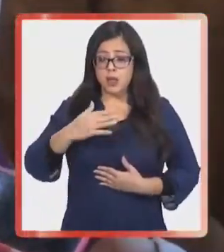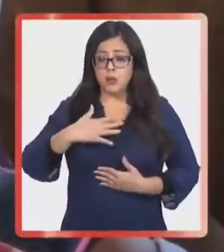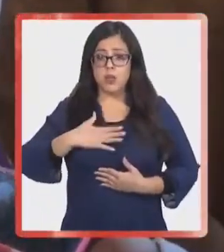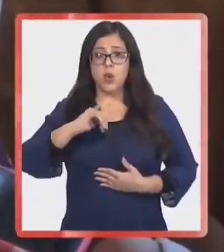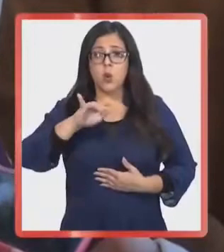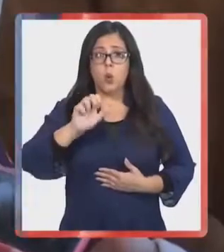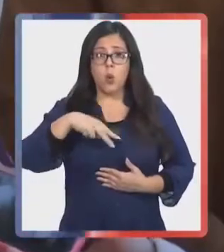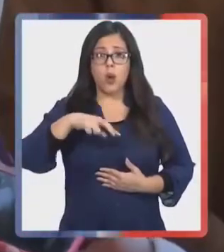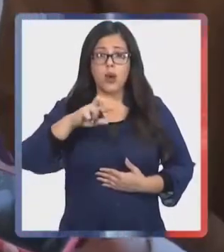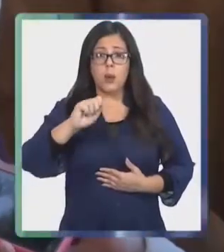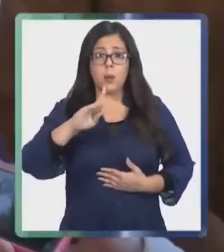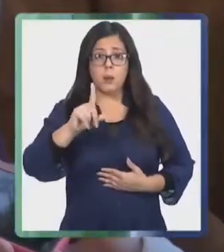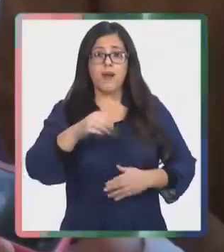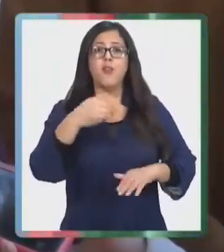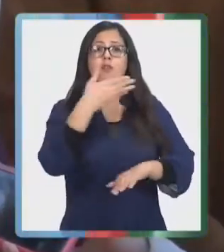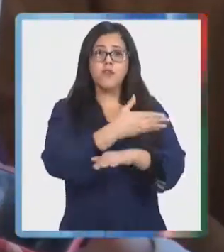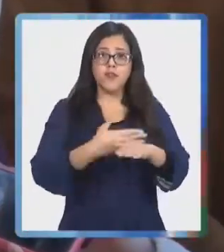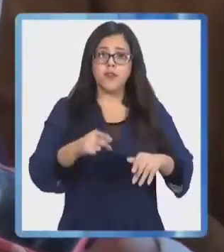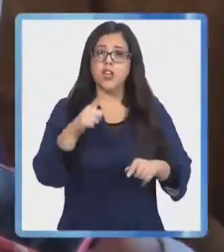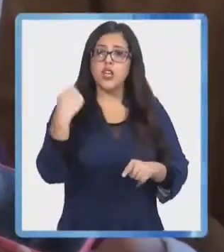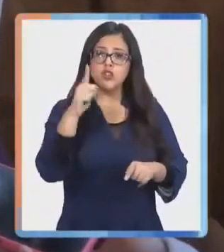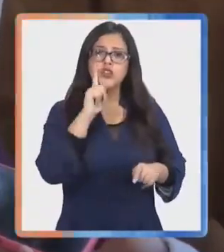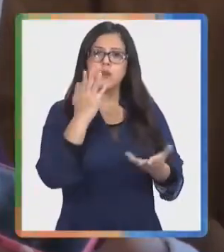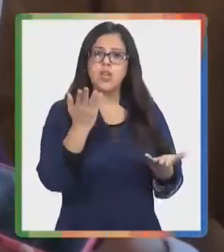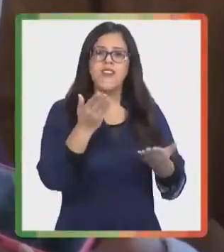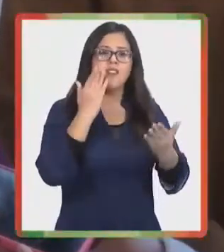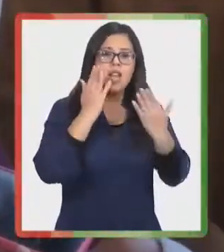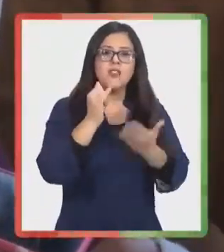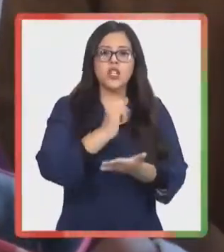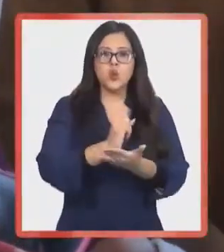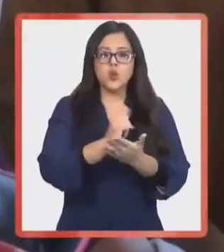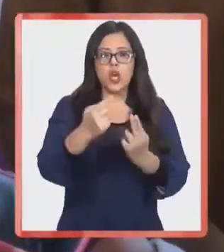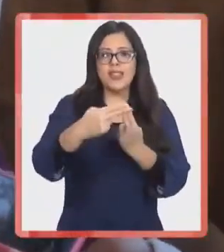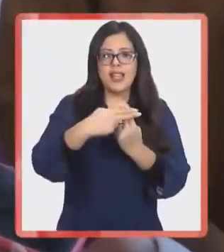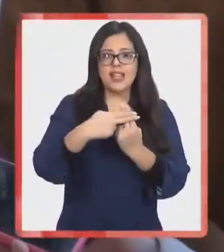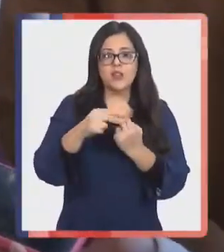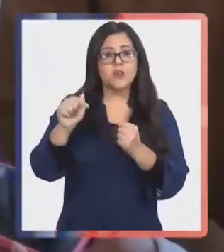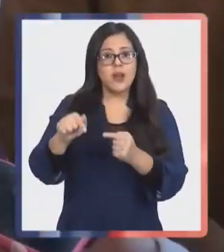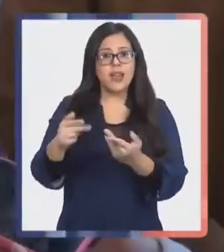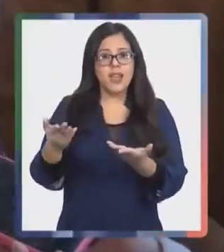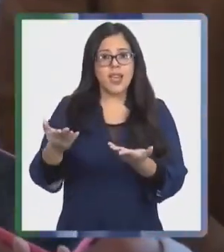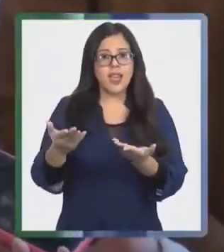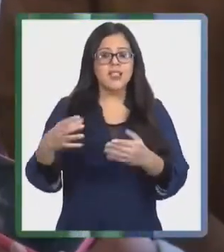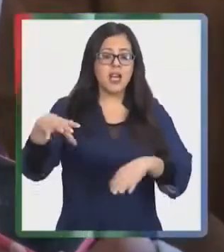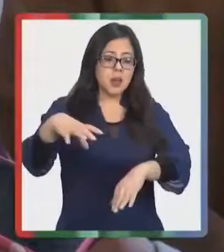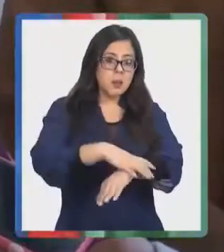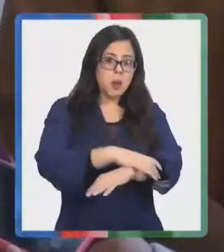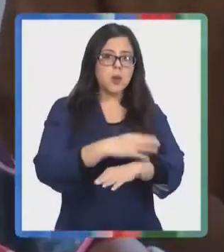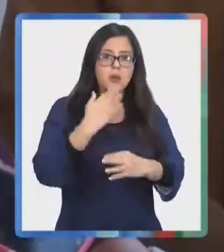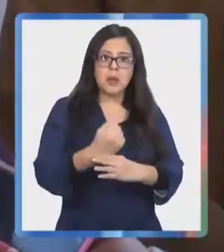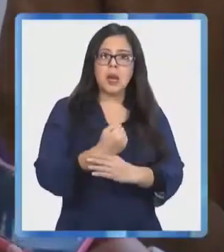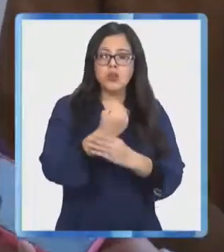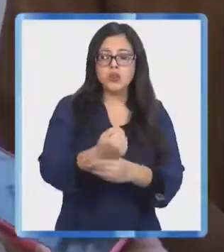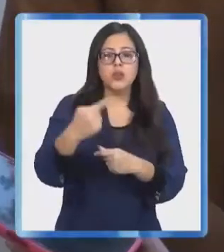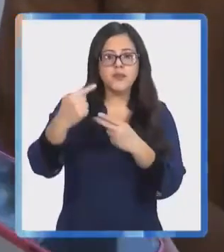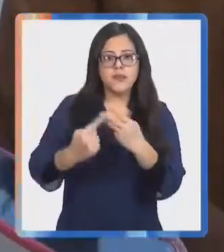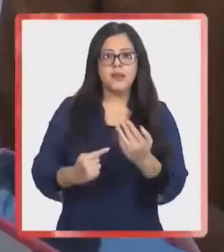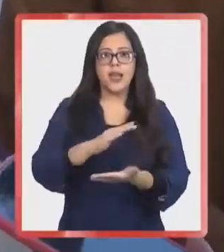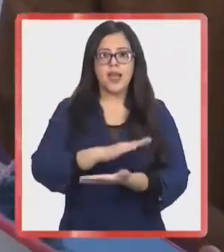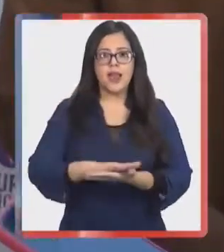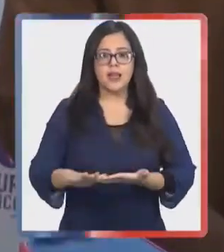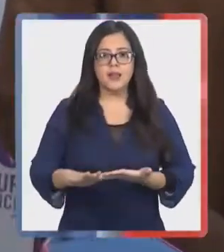Juan Pablo, y nosotros tenemos el beneficio de Instituto Teletón, ¿ya?, en cual nos entrega prótesis y